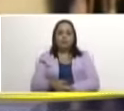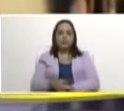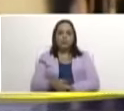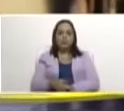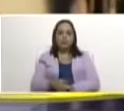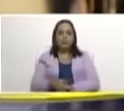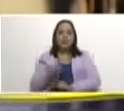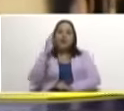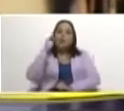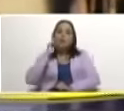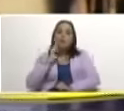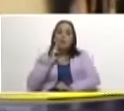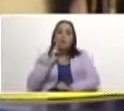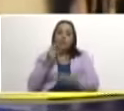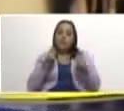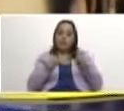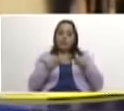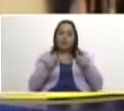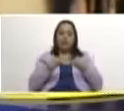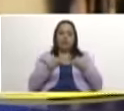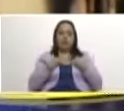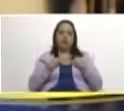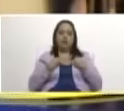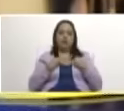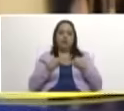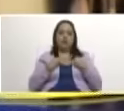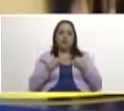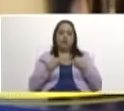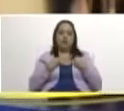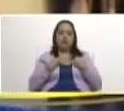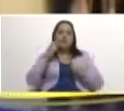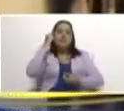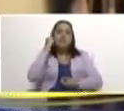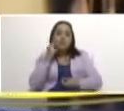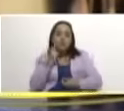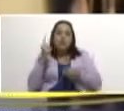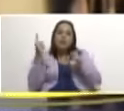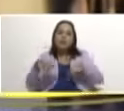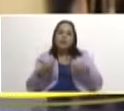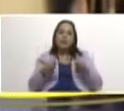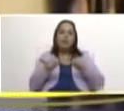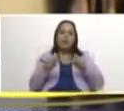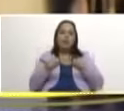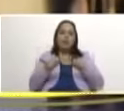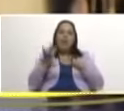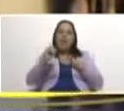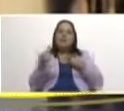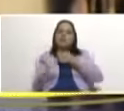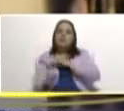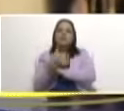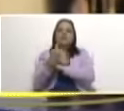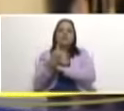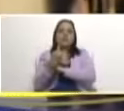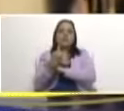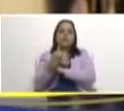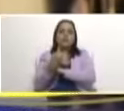Y Bolívar recibió en vida, y Sucre recibió en vida, la traición.